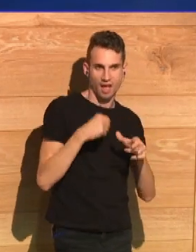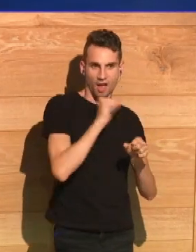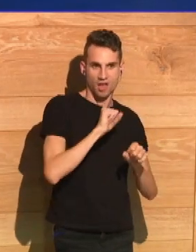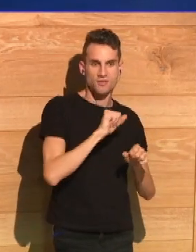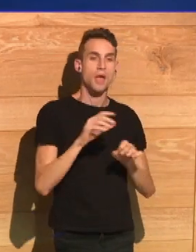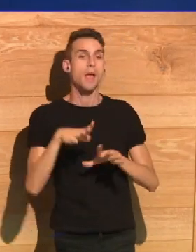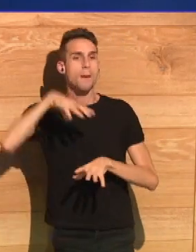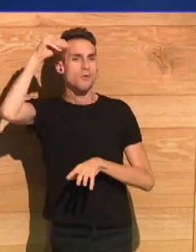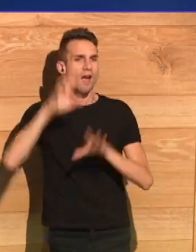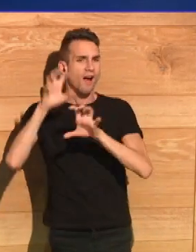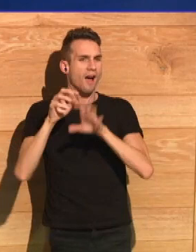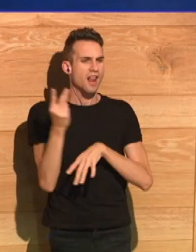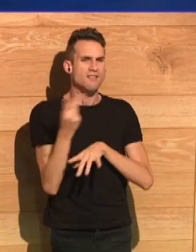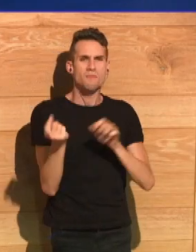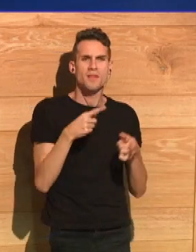montaña?